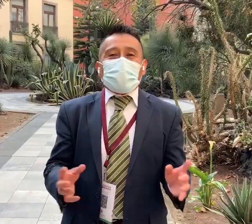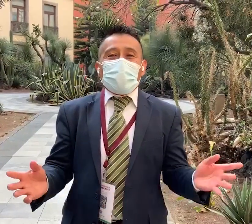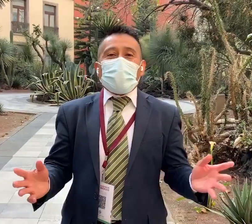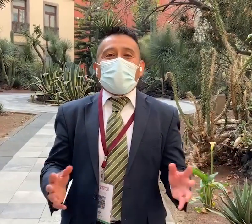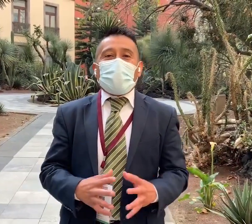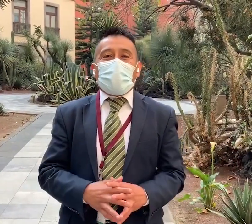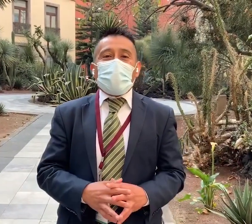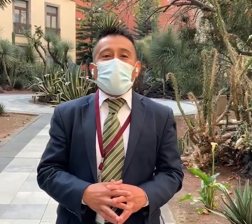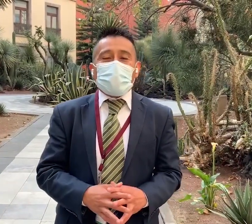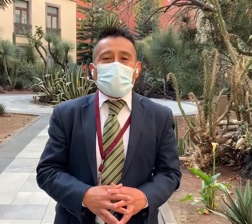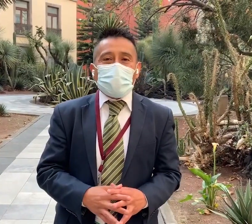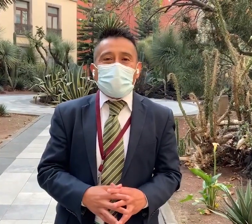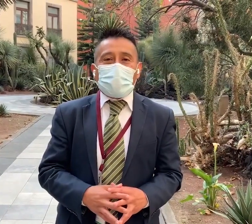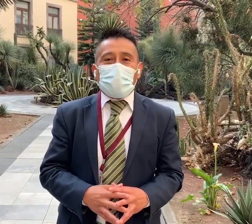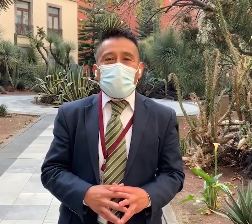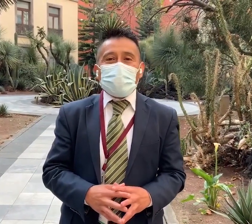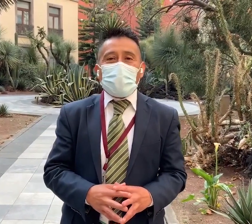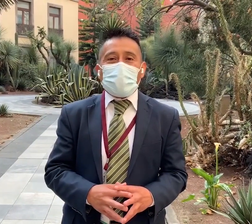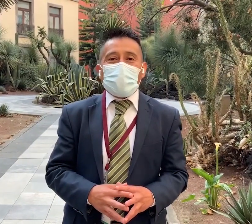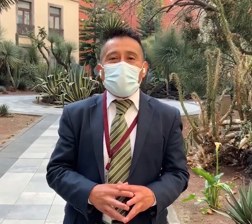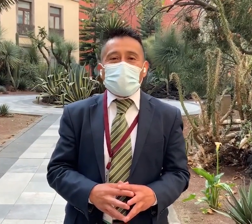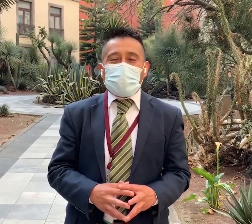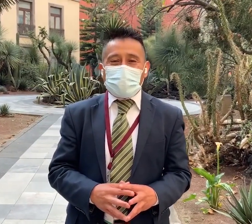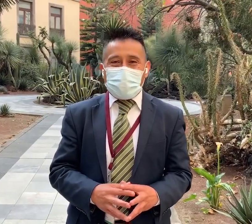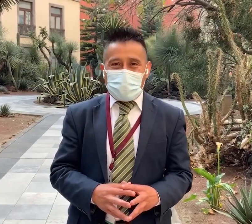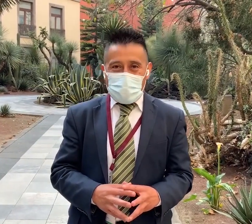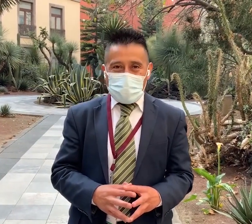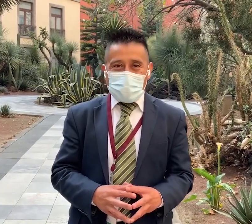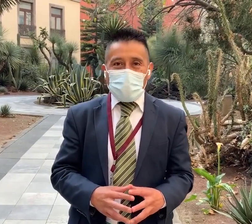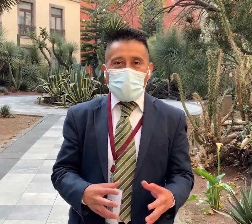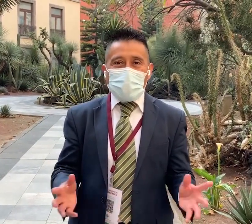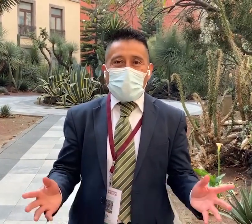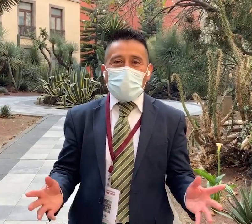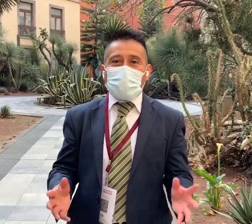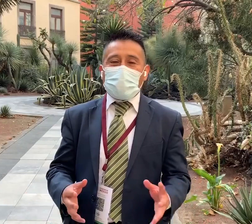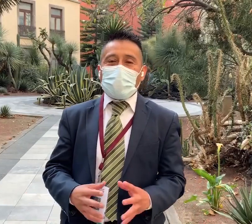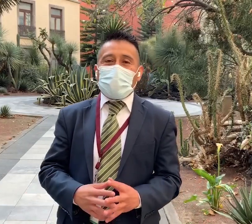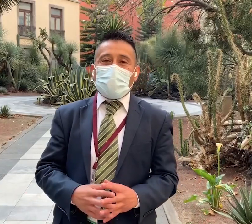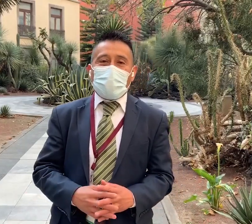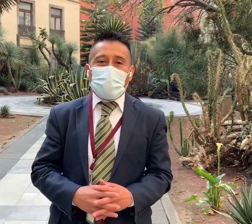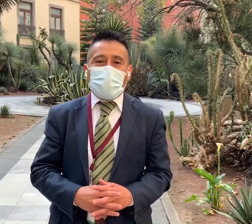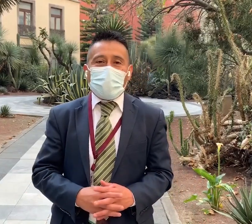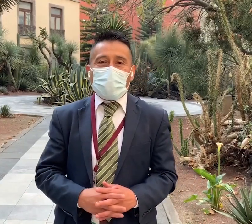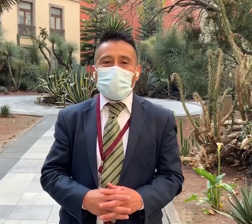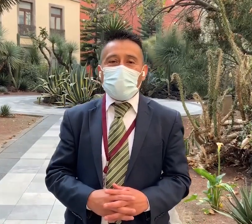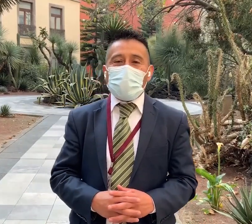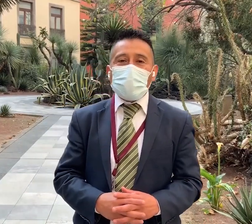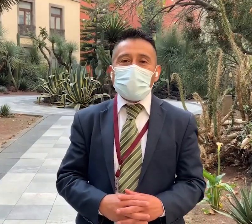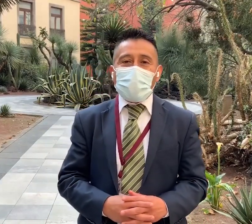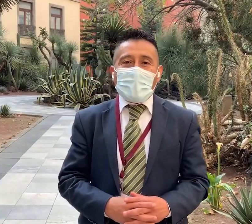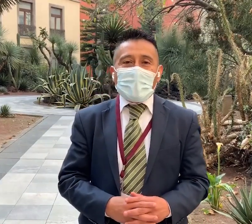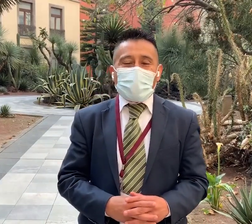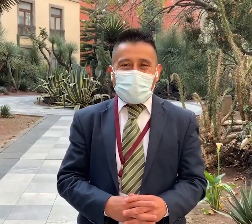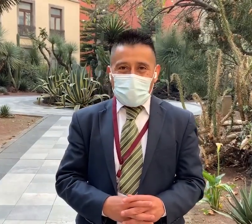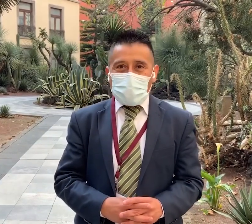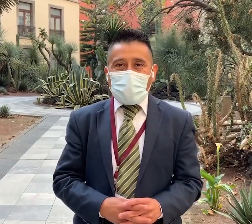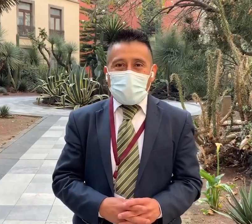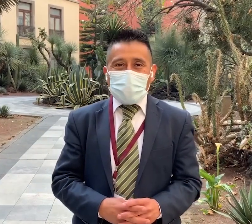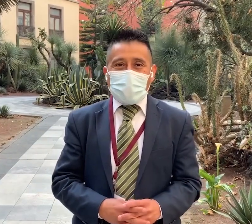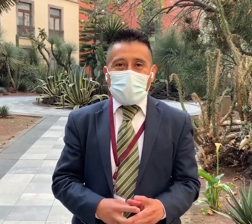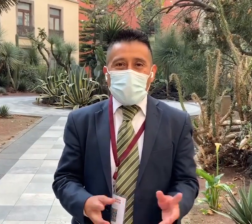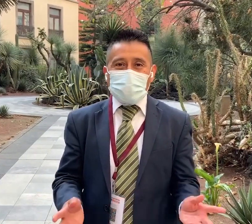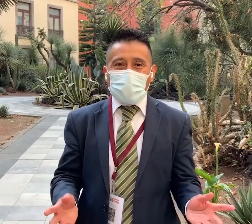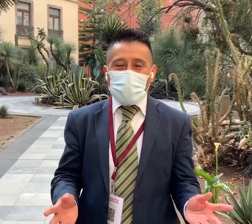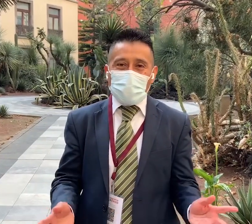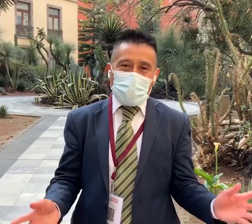Pues hasta aquí, amigos, el resumen de la conferencia de medios del presidente López Obrador. También abordó el tema de la cuestión feminista. Reiteró